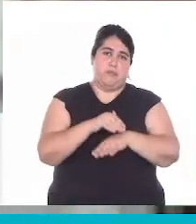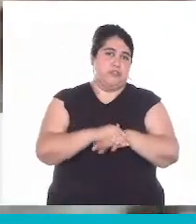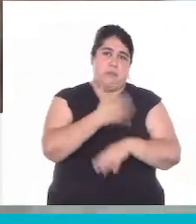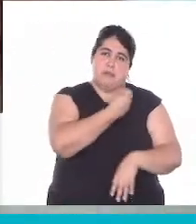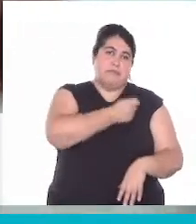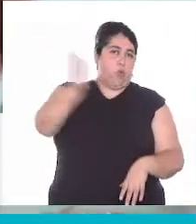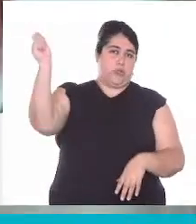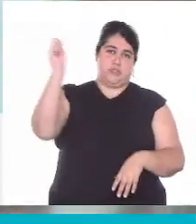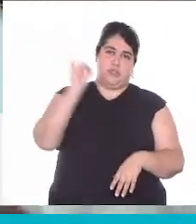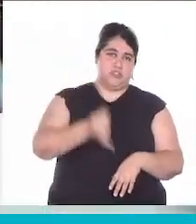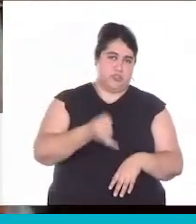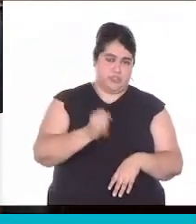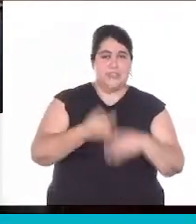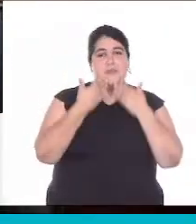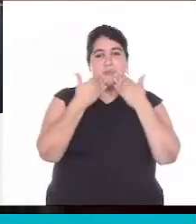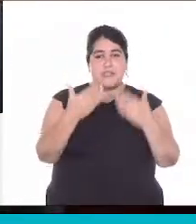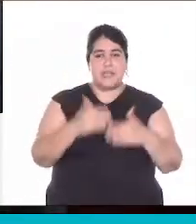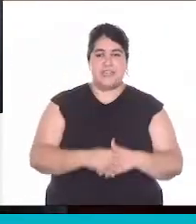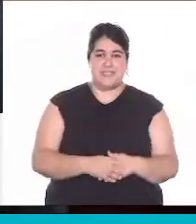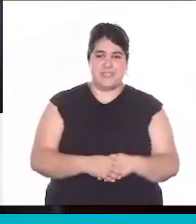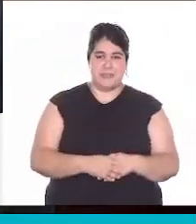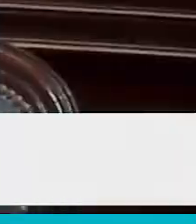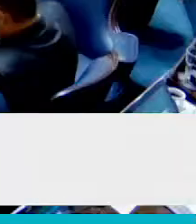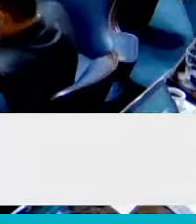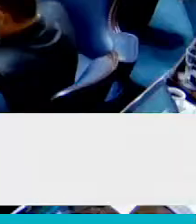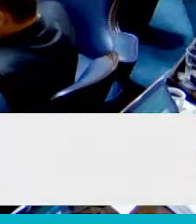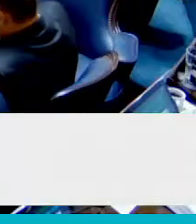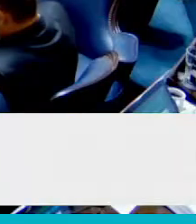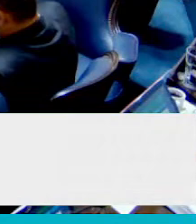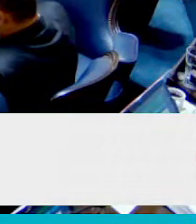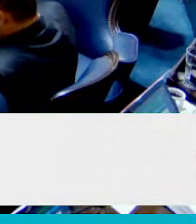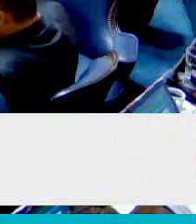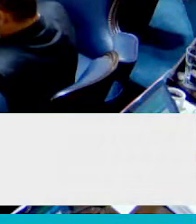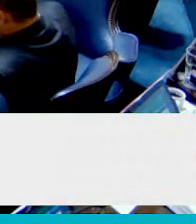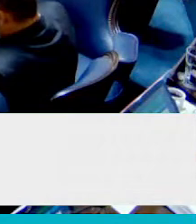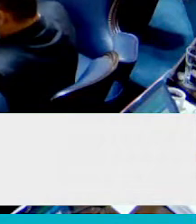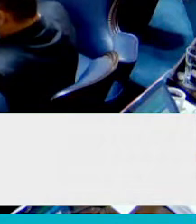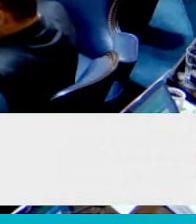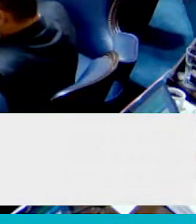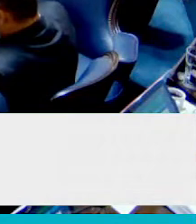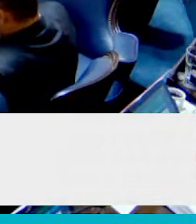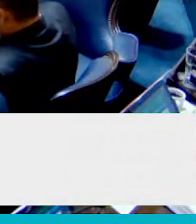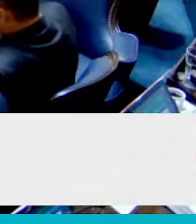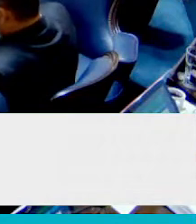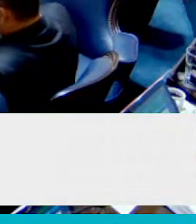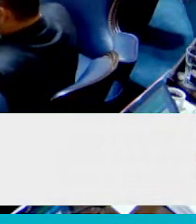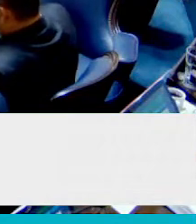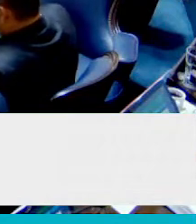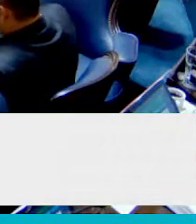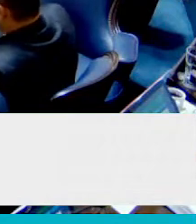condenados. Muchísimas gracias, presidente. Gracias, diputado Lipovetsky, por su intervención.